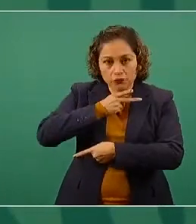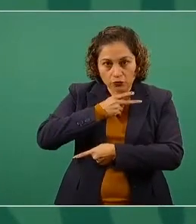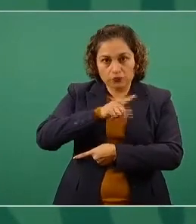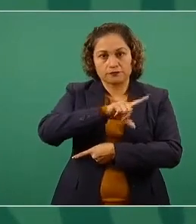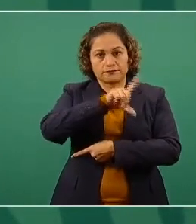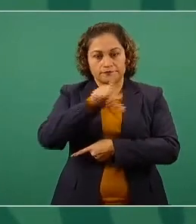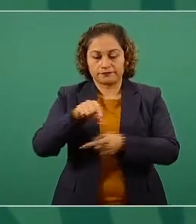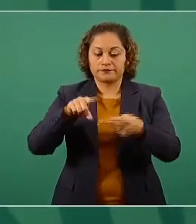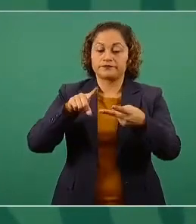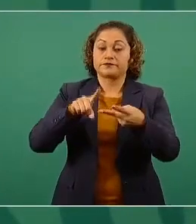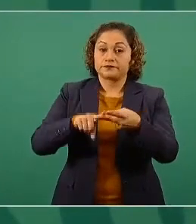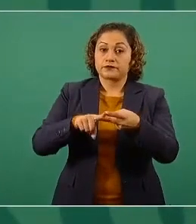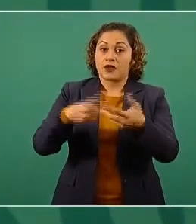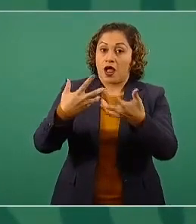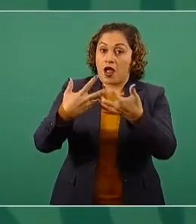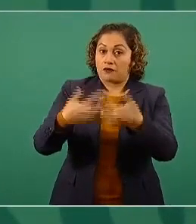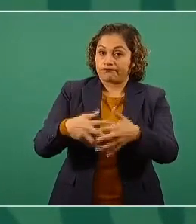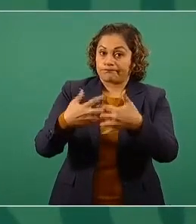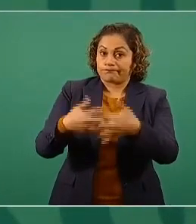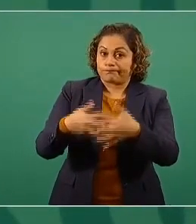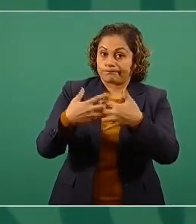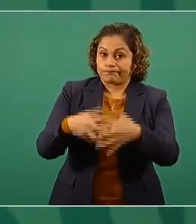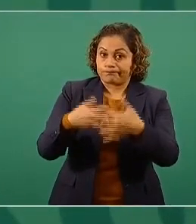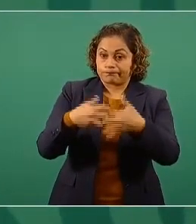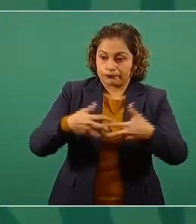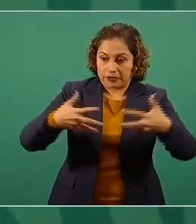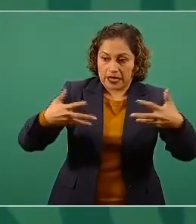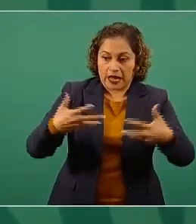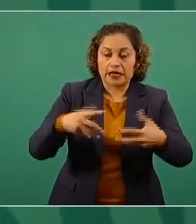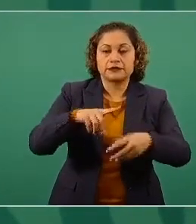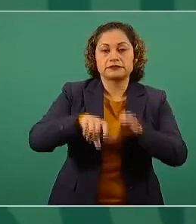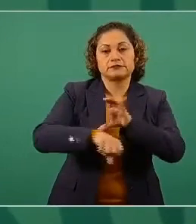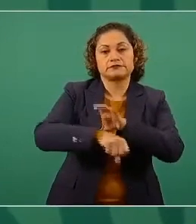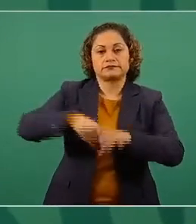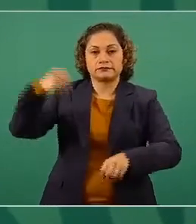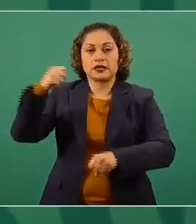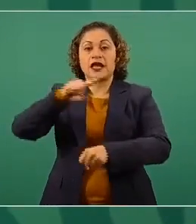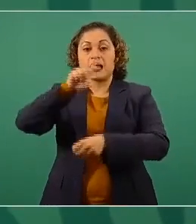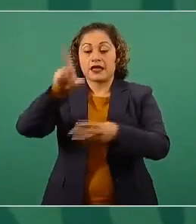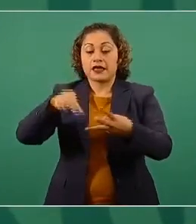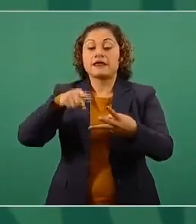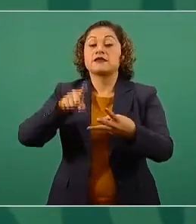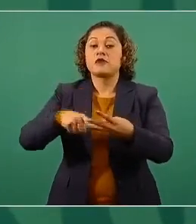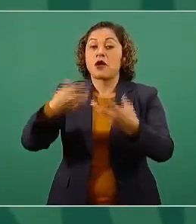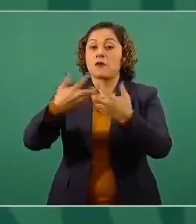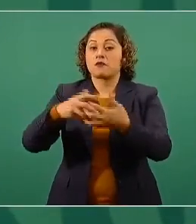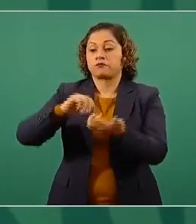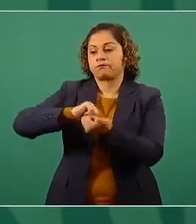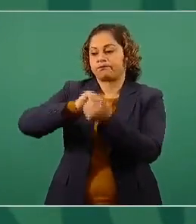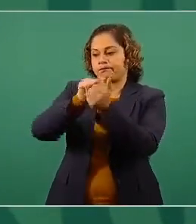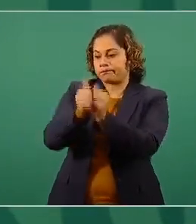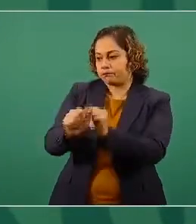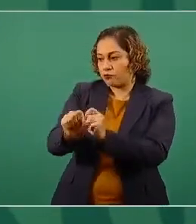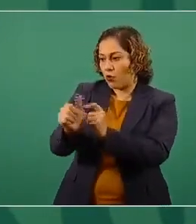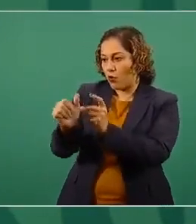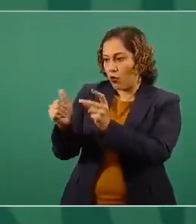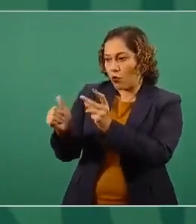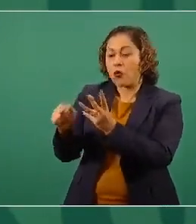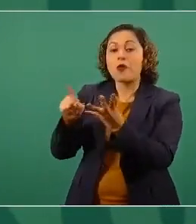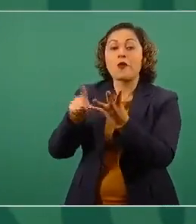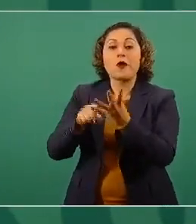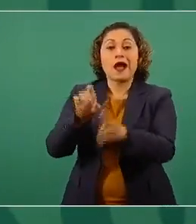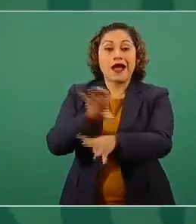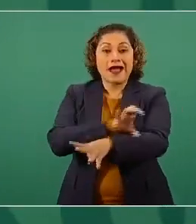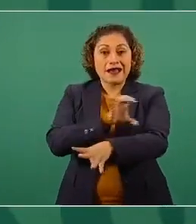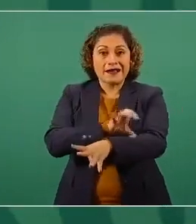la refinación, la petroquímica, la industria eléctrica, todo un